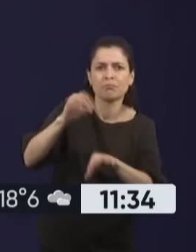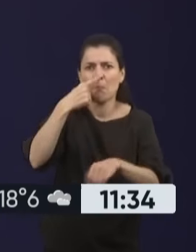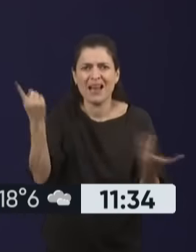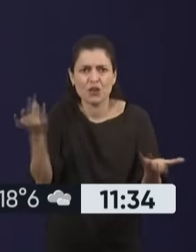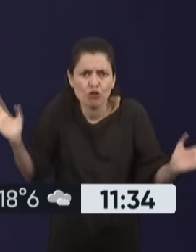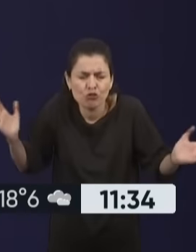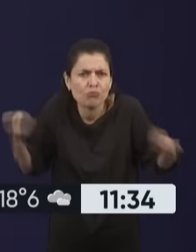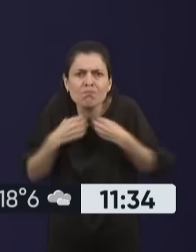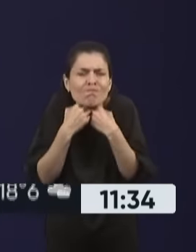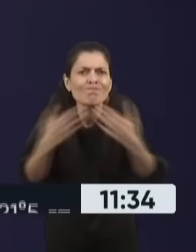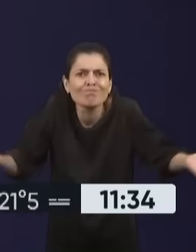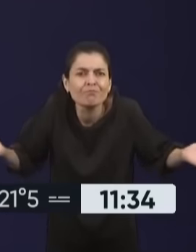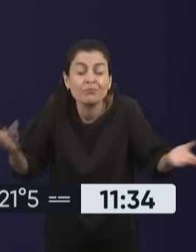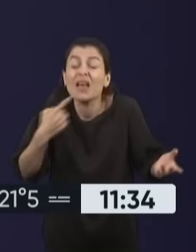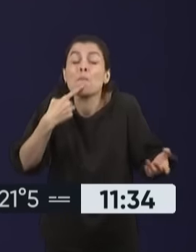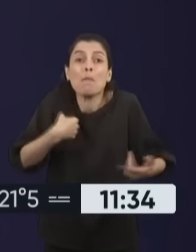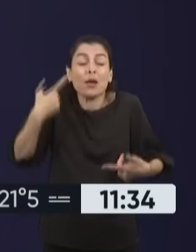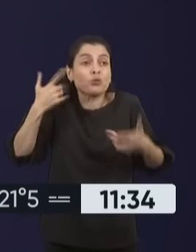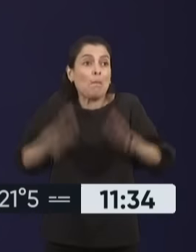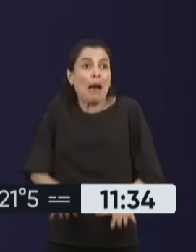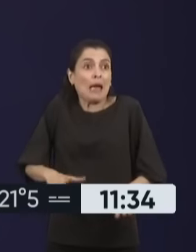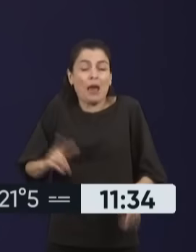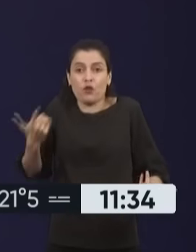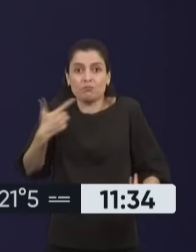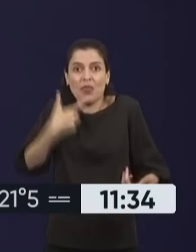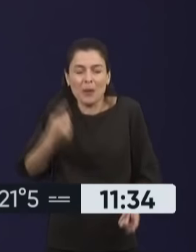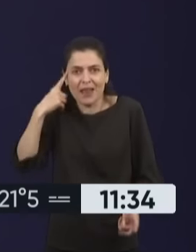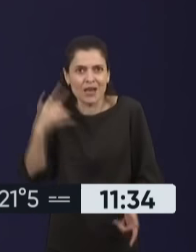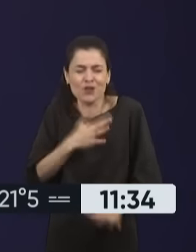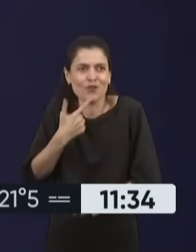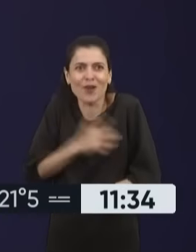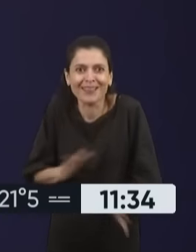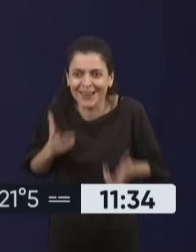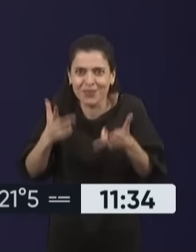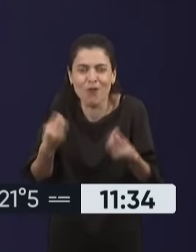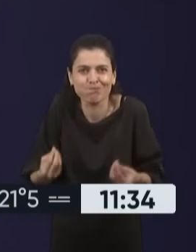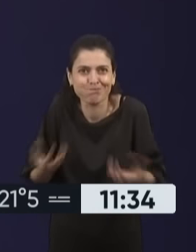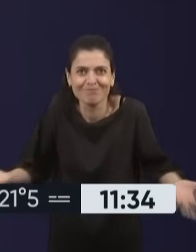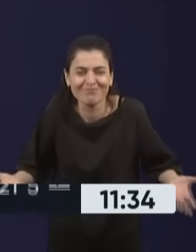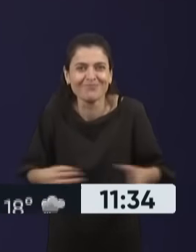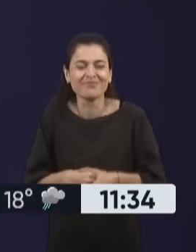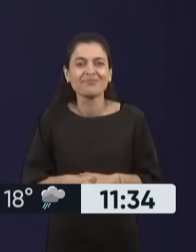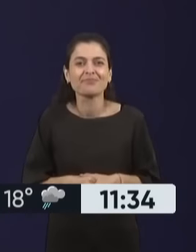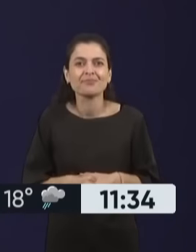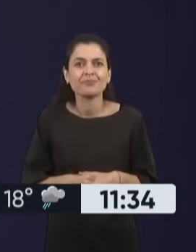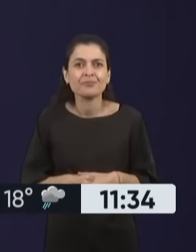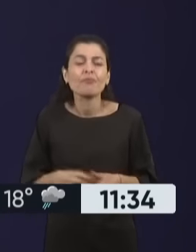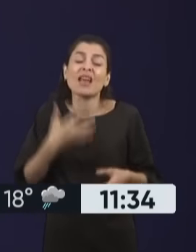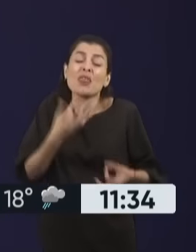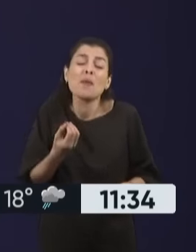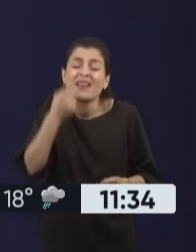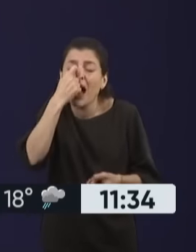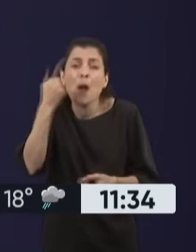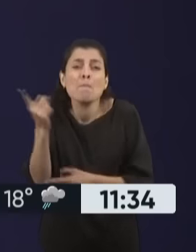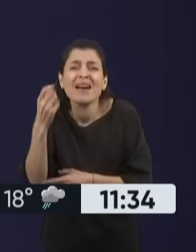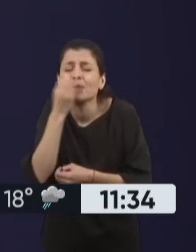eh me descolocar con la pregunta la verdad que me descolocar absolutamente eh Son preciosos encima